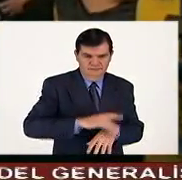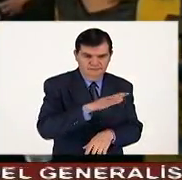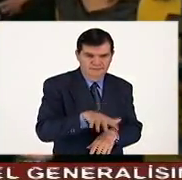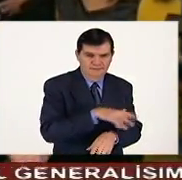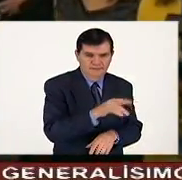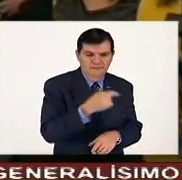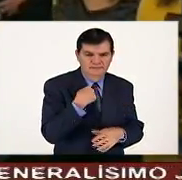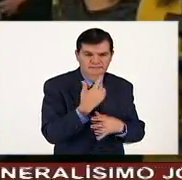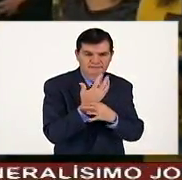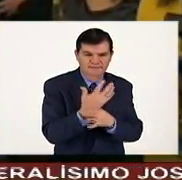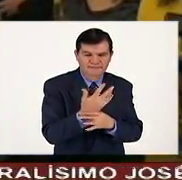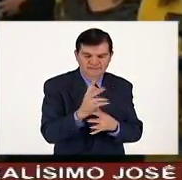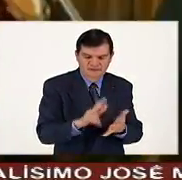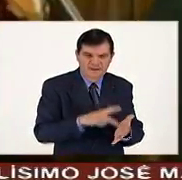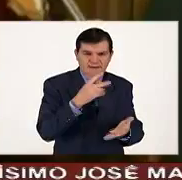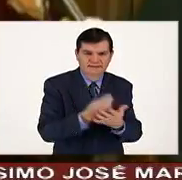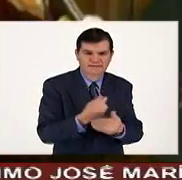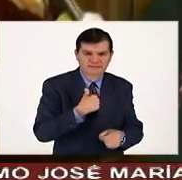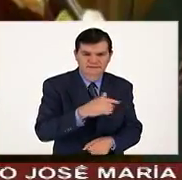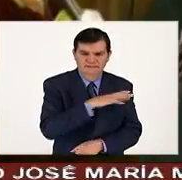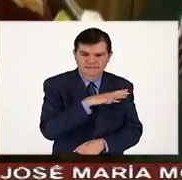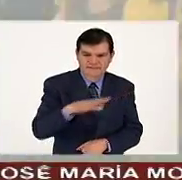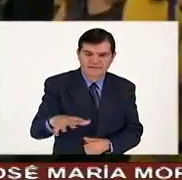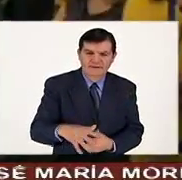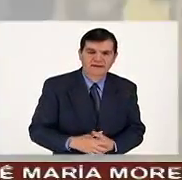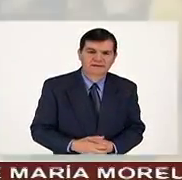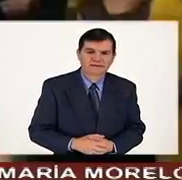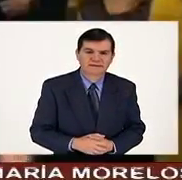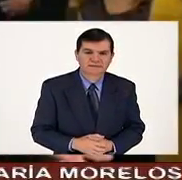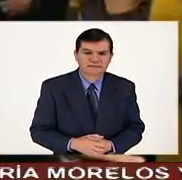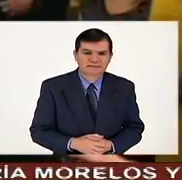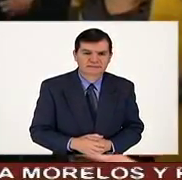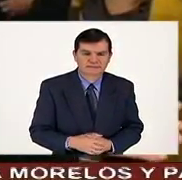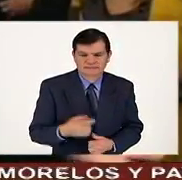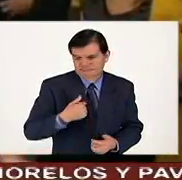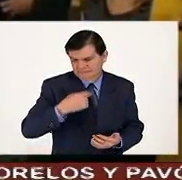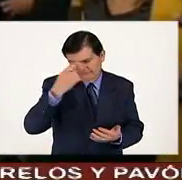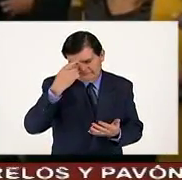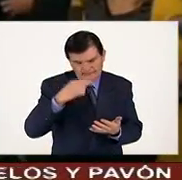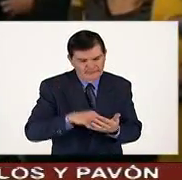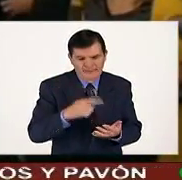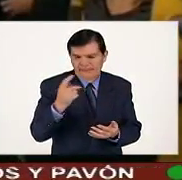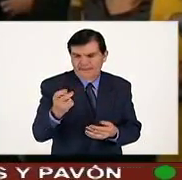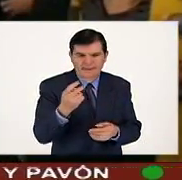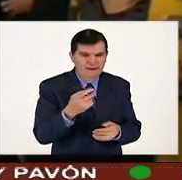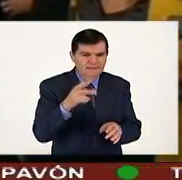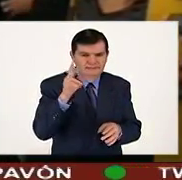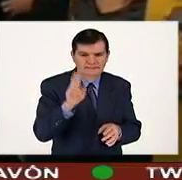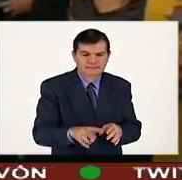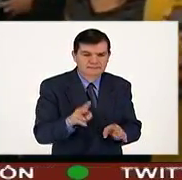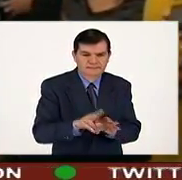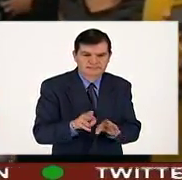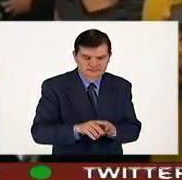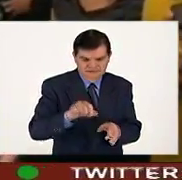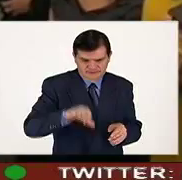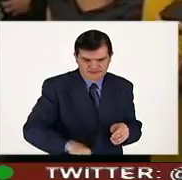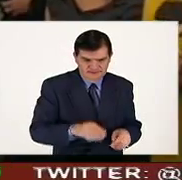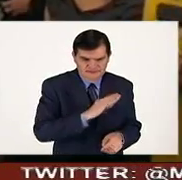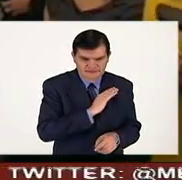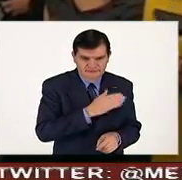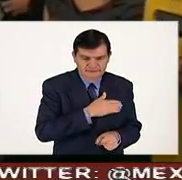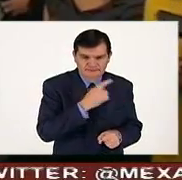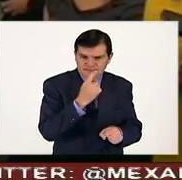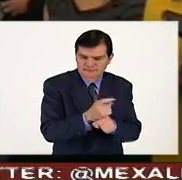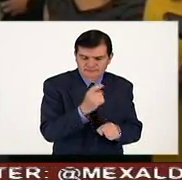Popular, manifestó una vez más su rechazo. No creo que sea la prioridad, sinceramente, hoy en España. Yo creo que